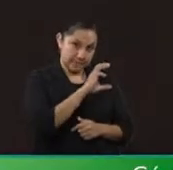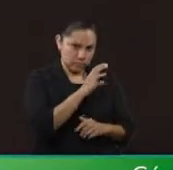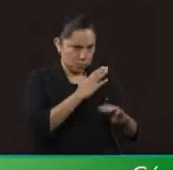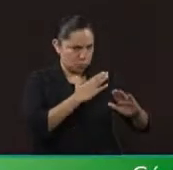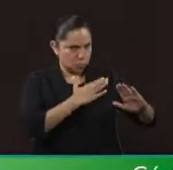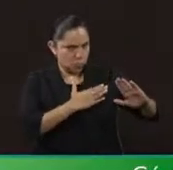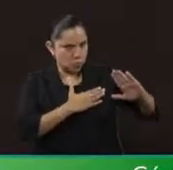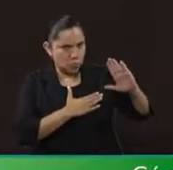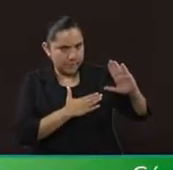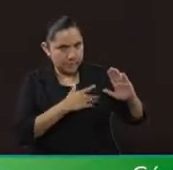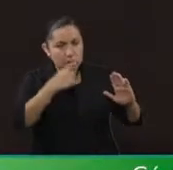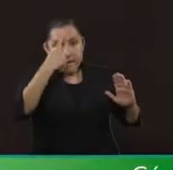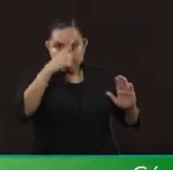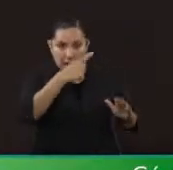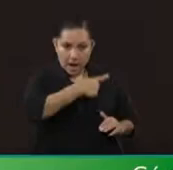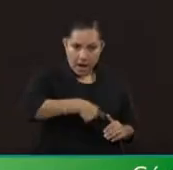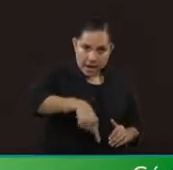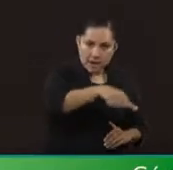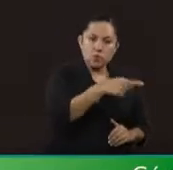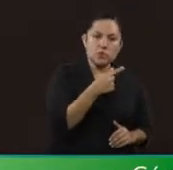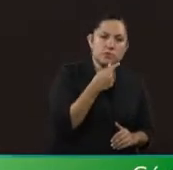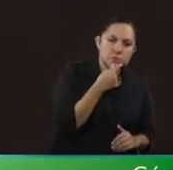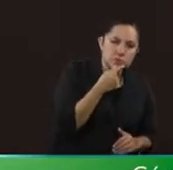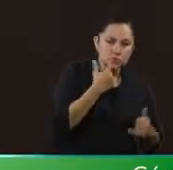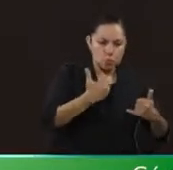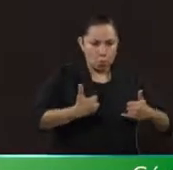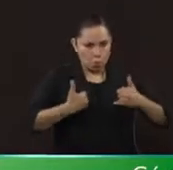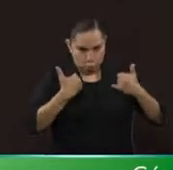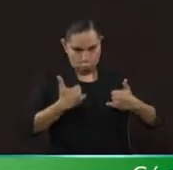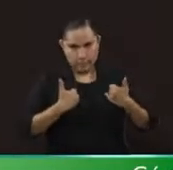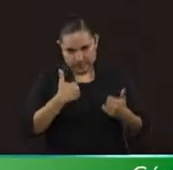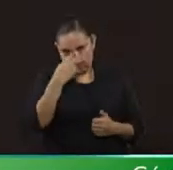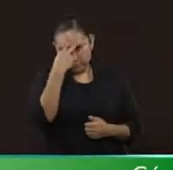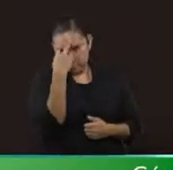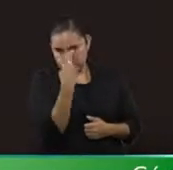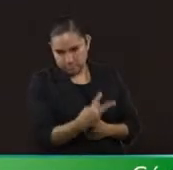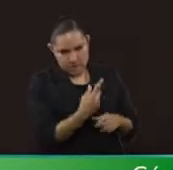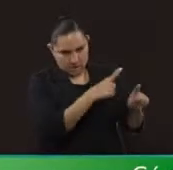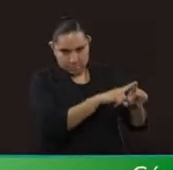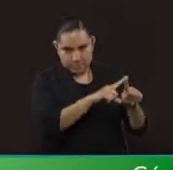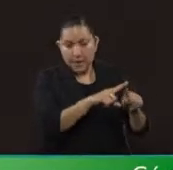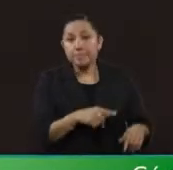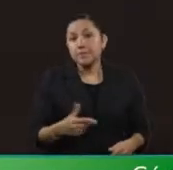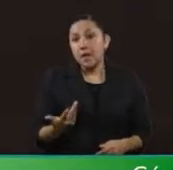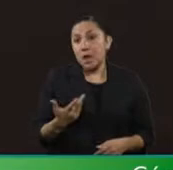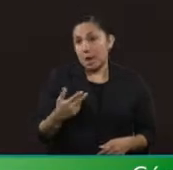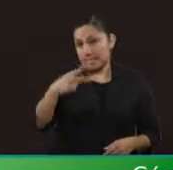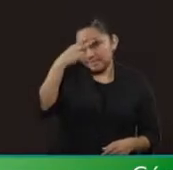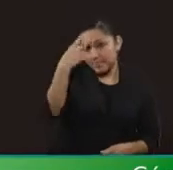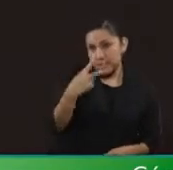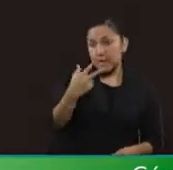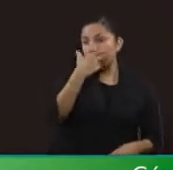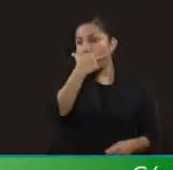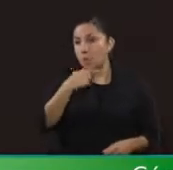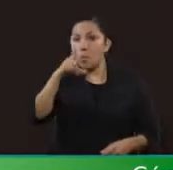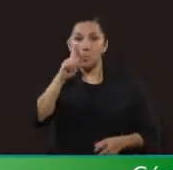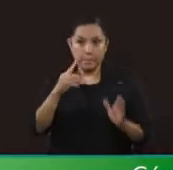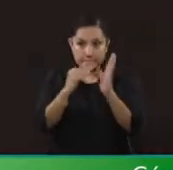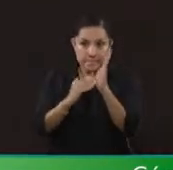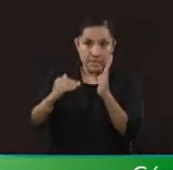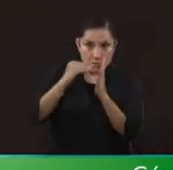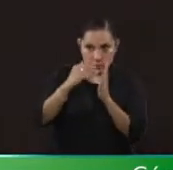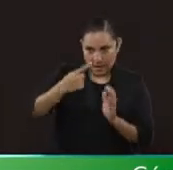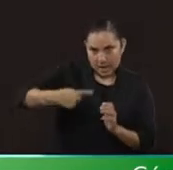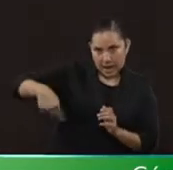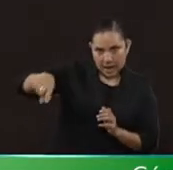niñez y a las juventudes mexicanas a los millones de mexicanas y de mexicanos que apostaron por una tercera